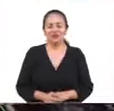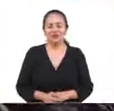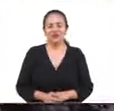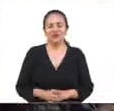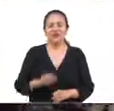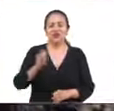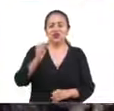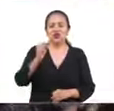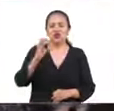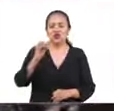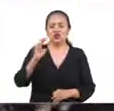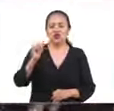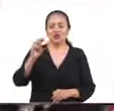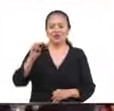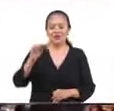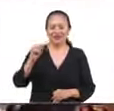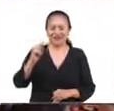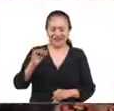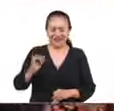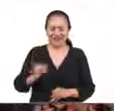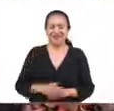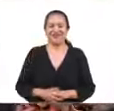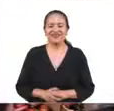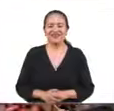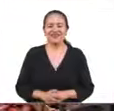Tlazocamati, gracias.